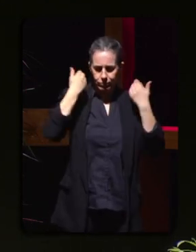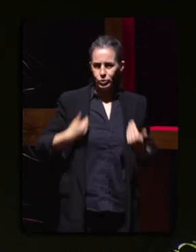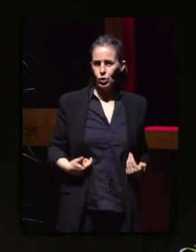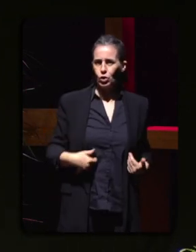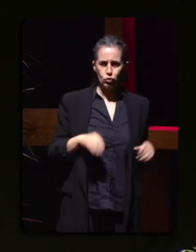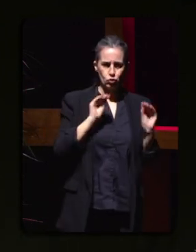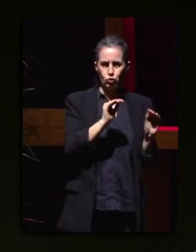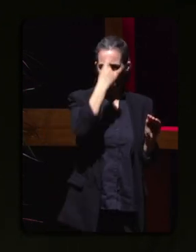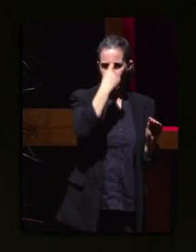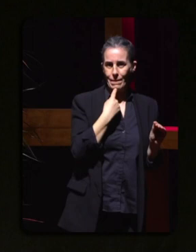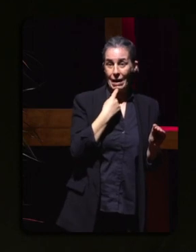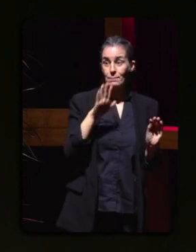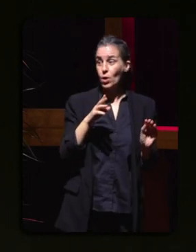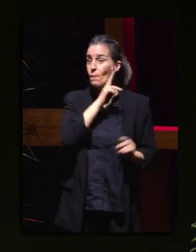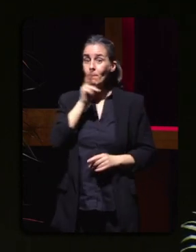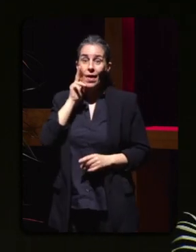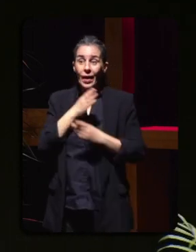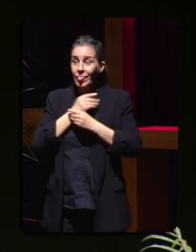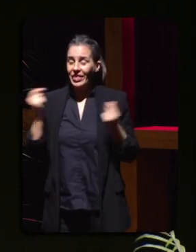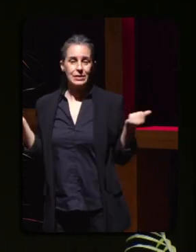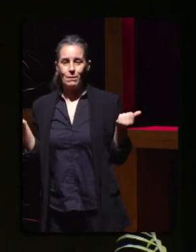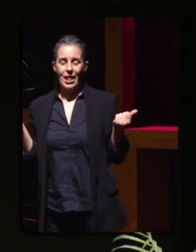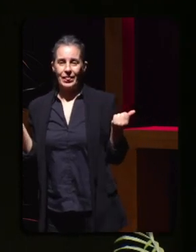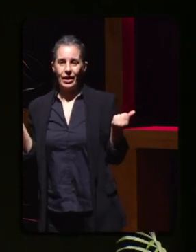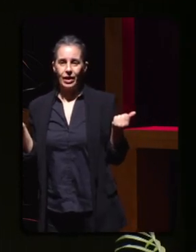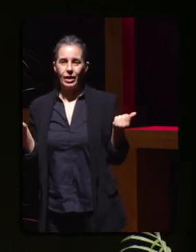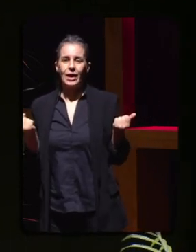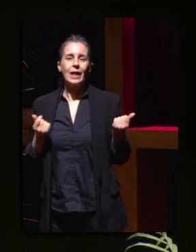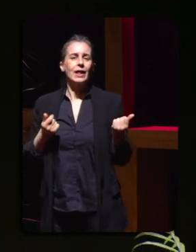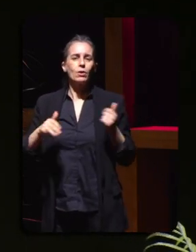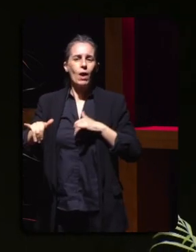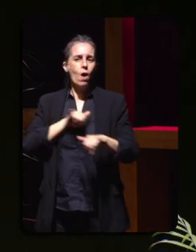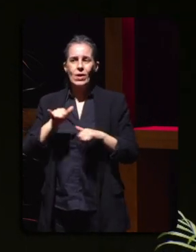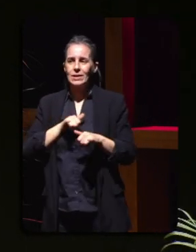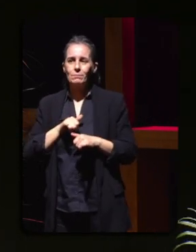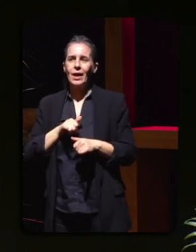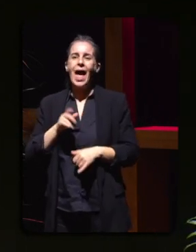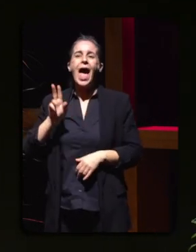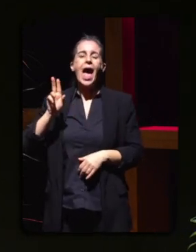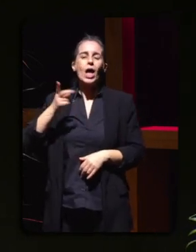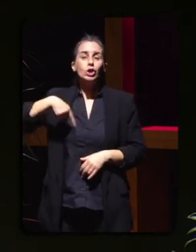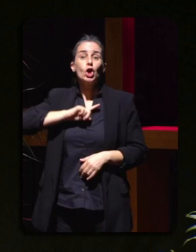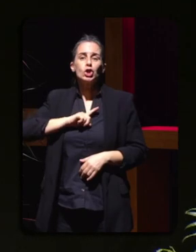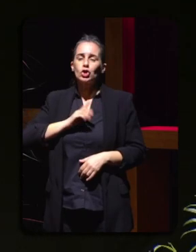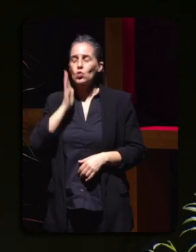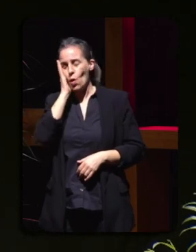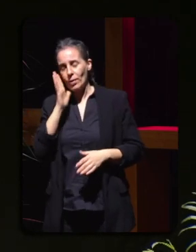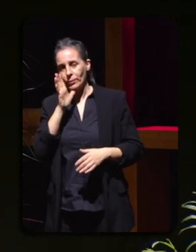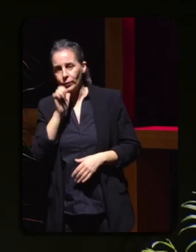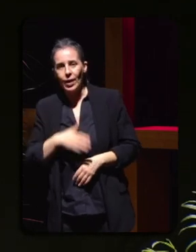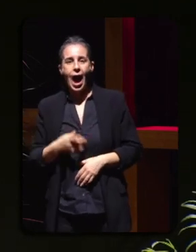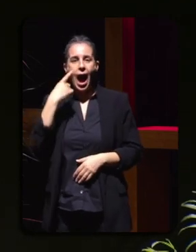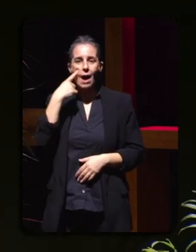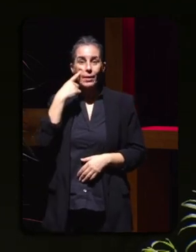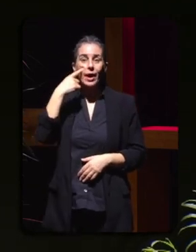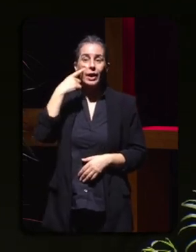las madres de pronto desaparecen y te describen así hemos dormido no sé cuántos Pues a ver si comemos